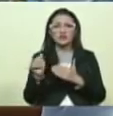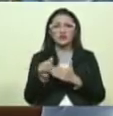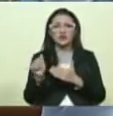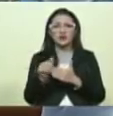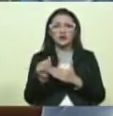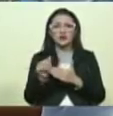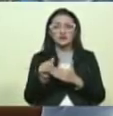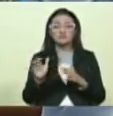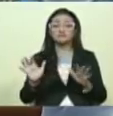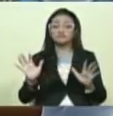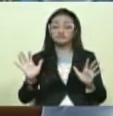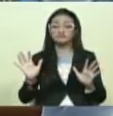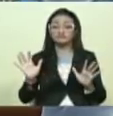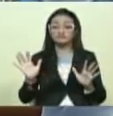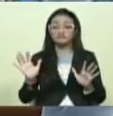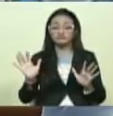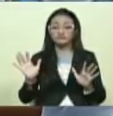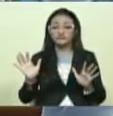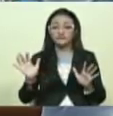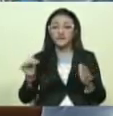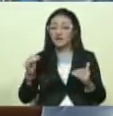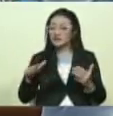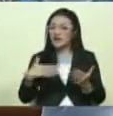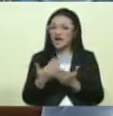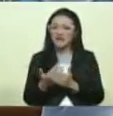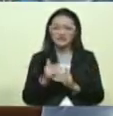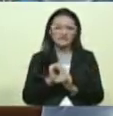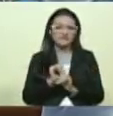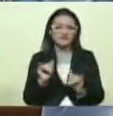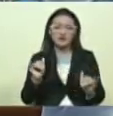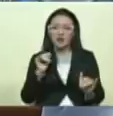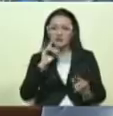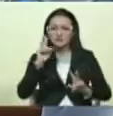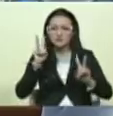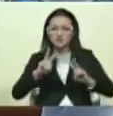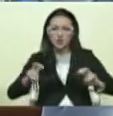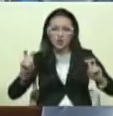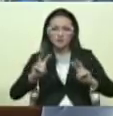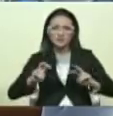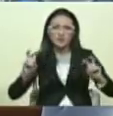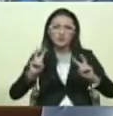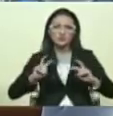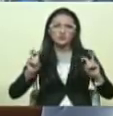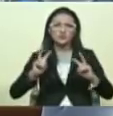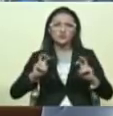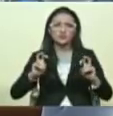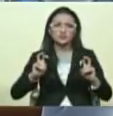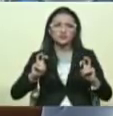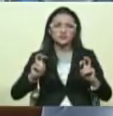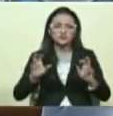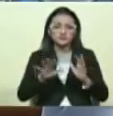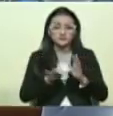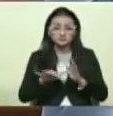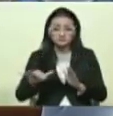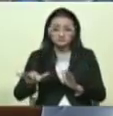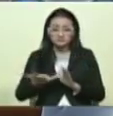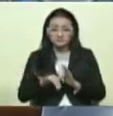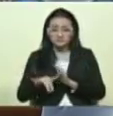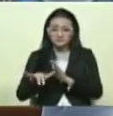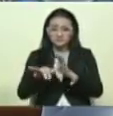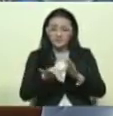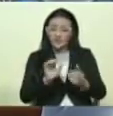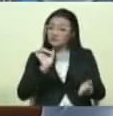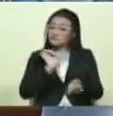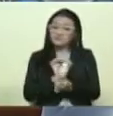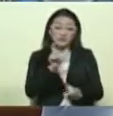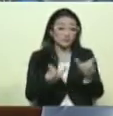entonces tenemos que ir hasta el final para que efectivamente, aparte de la incautación de bienes y la aprehensión de los